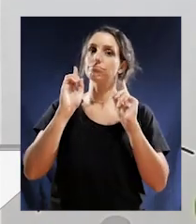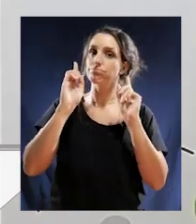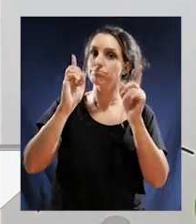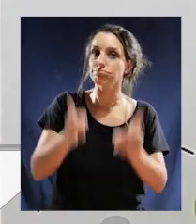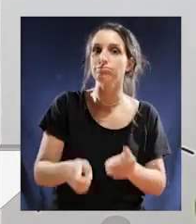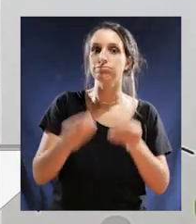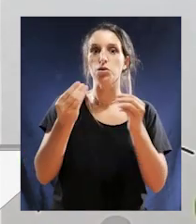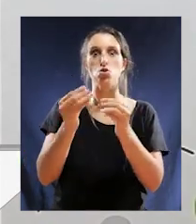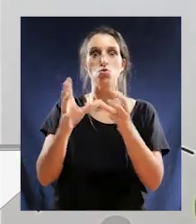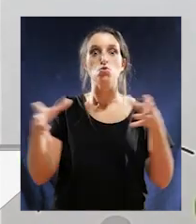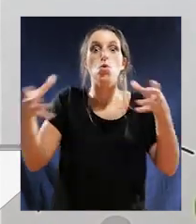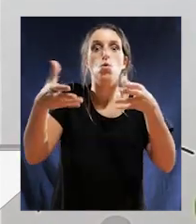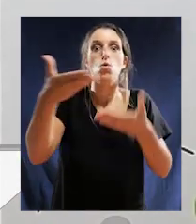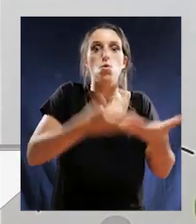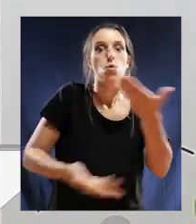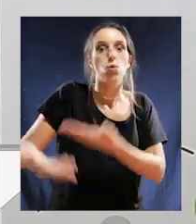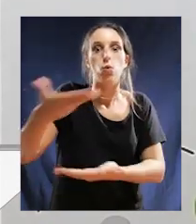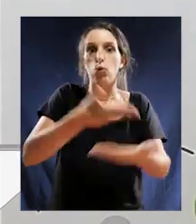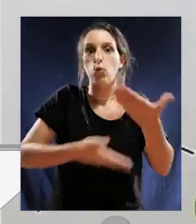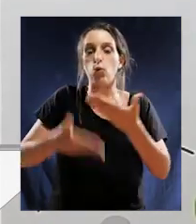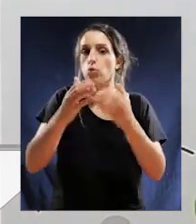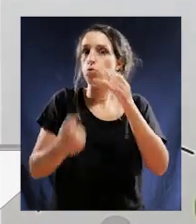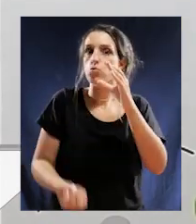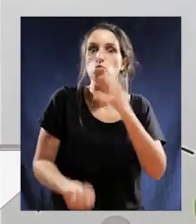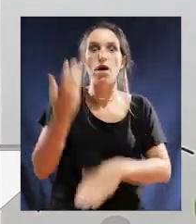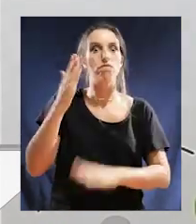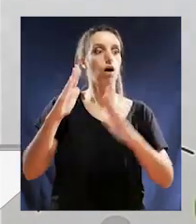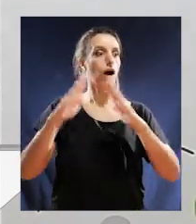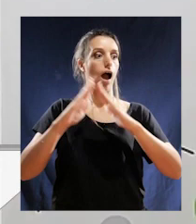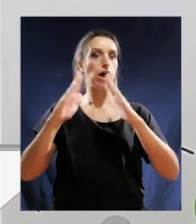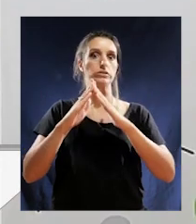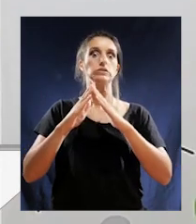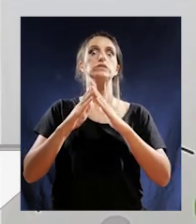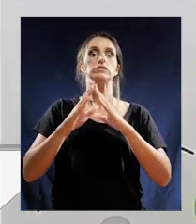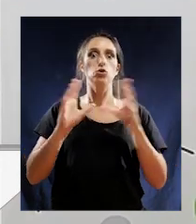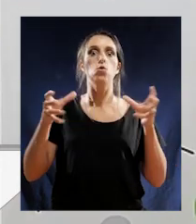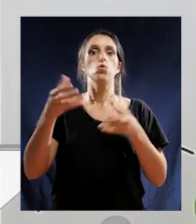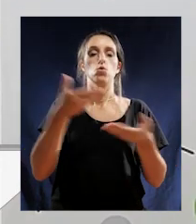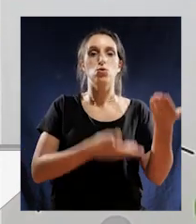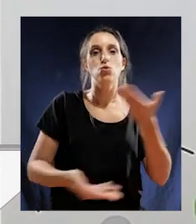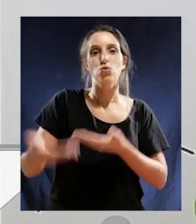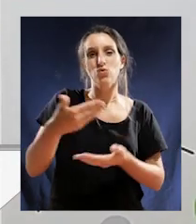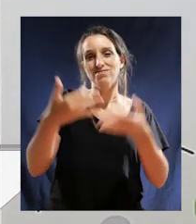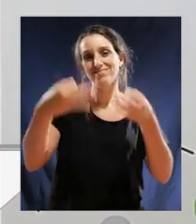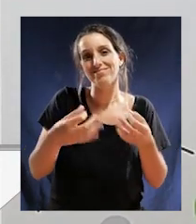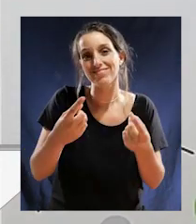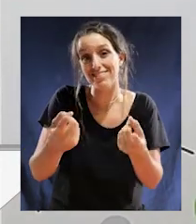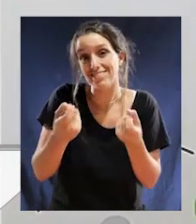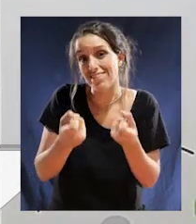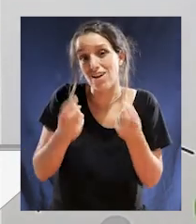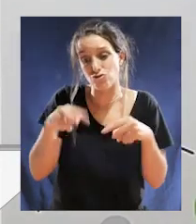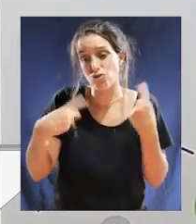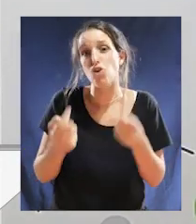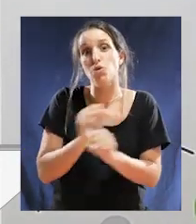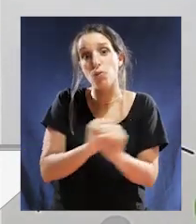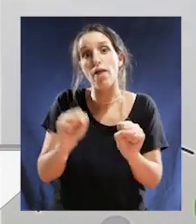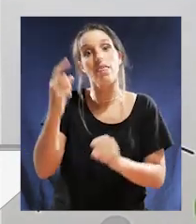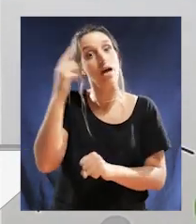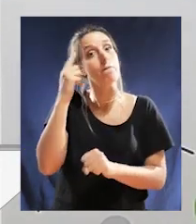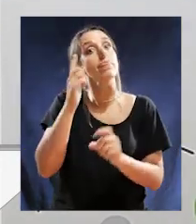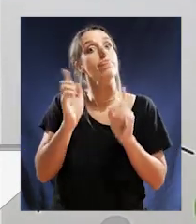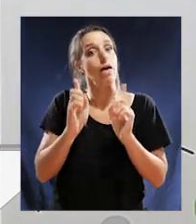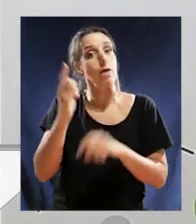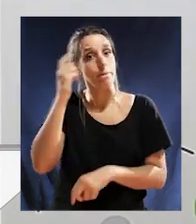ese clima que se nos arma a todos en el escenario de la casa y que necesariamente tenemos que poder